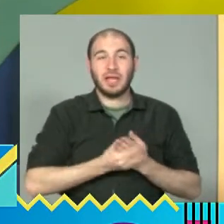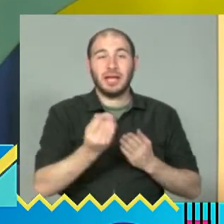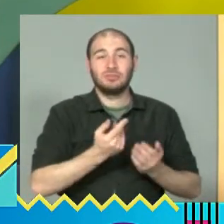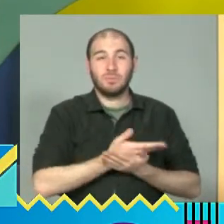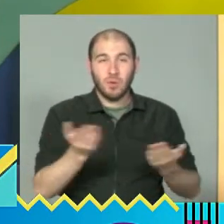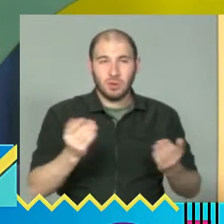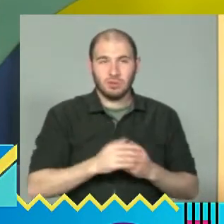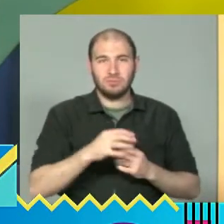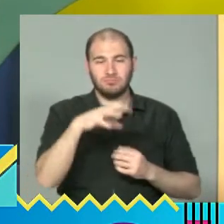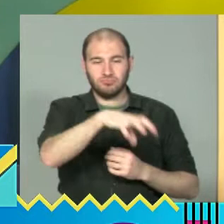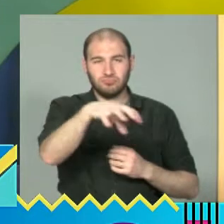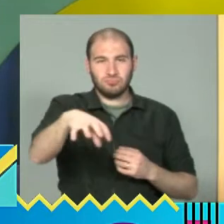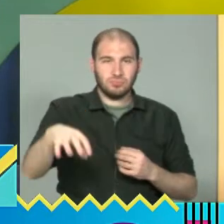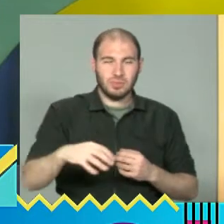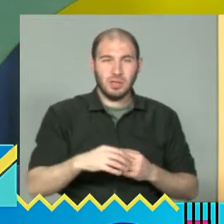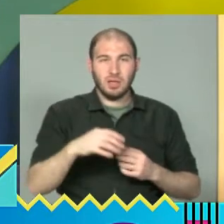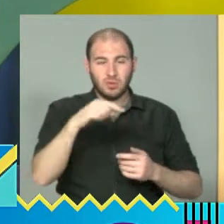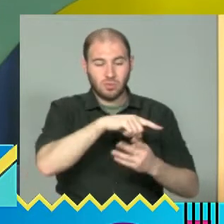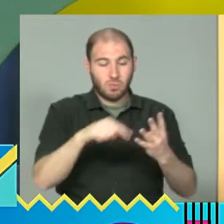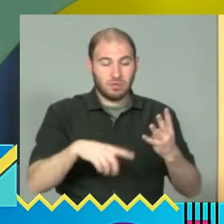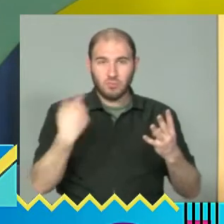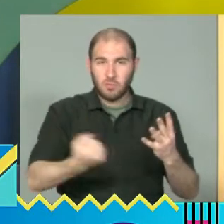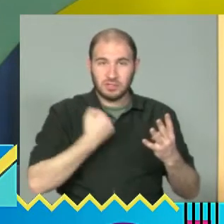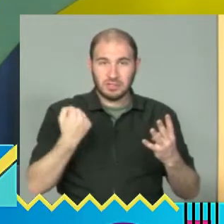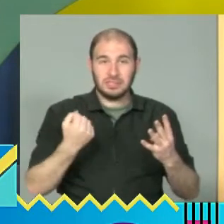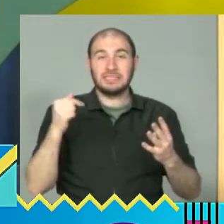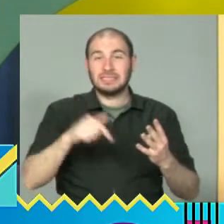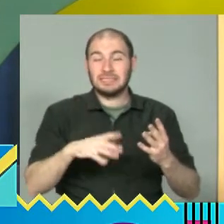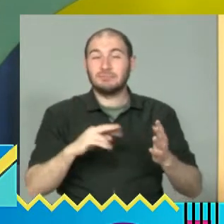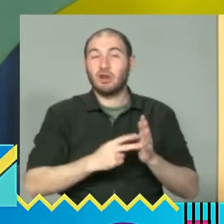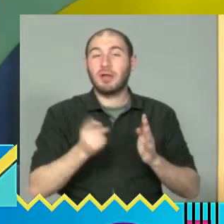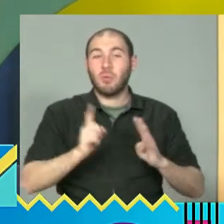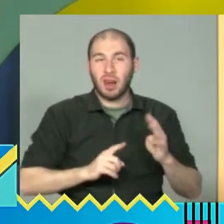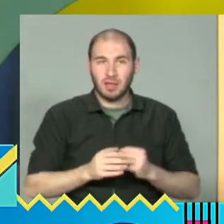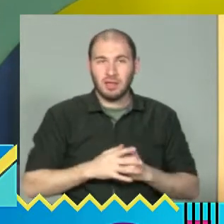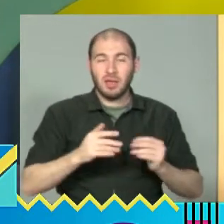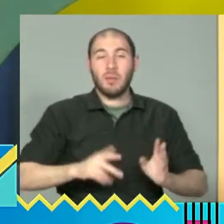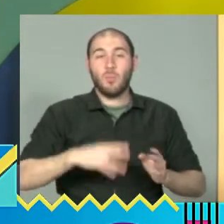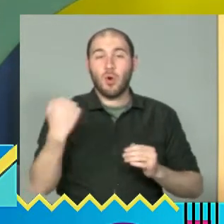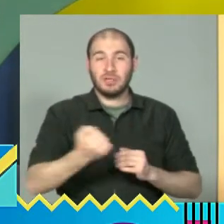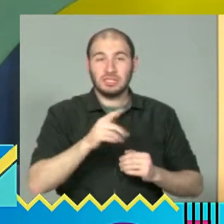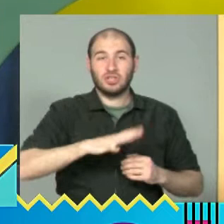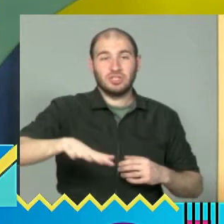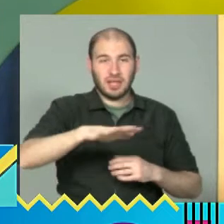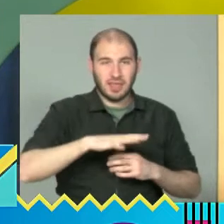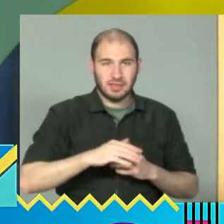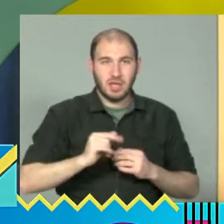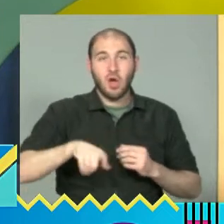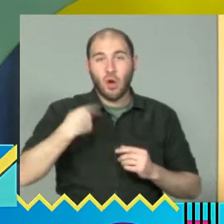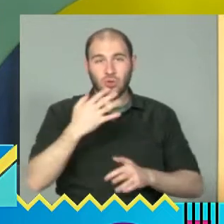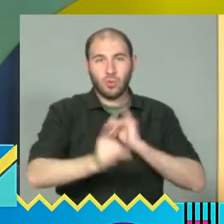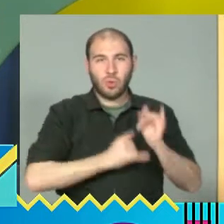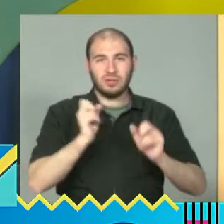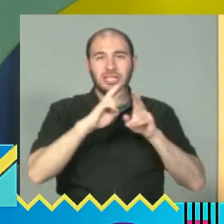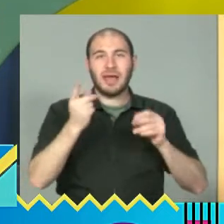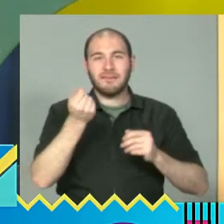gasto público en alguno de esos 4 sectores claves y estás tocando parte estructural de la sociedad. Y lo otro que quiero decir con